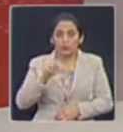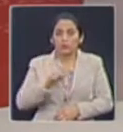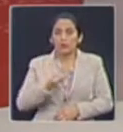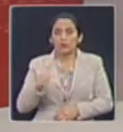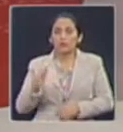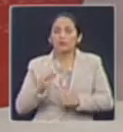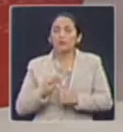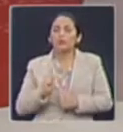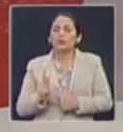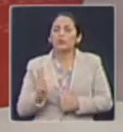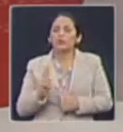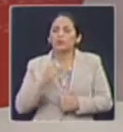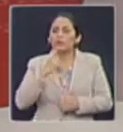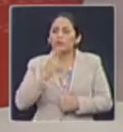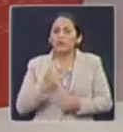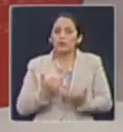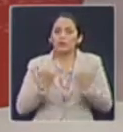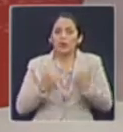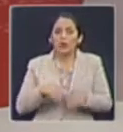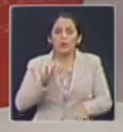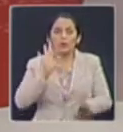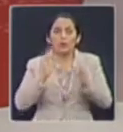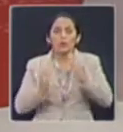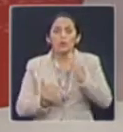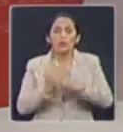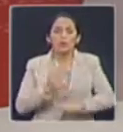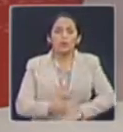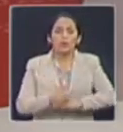nuevas autoridades de la organización política.